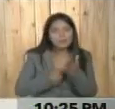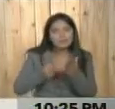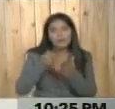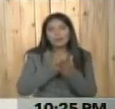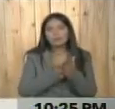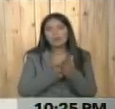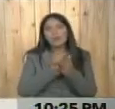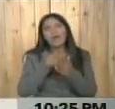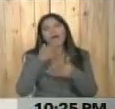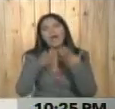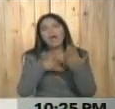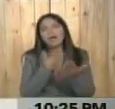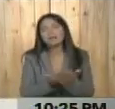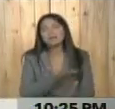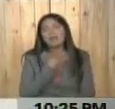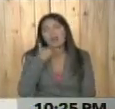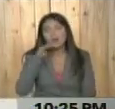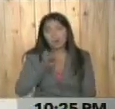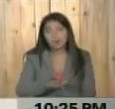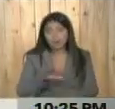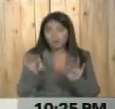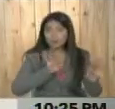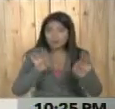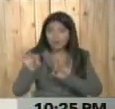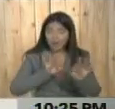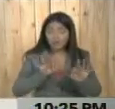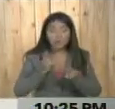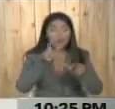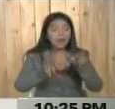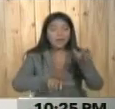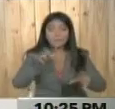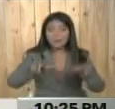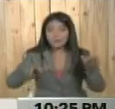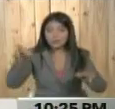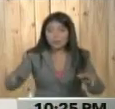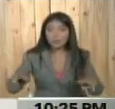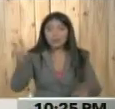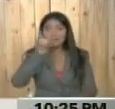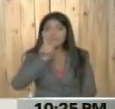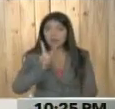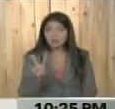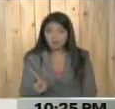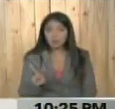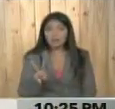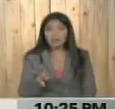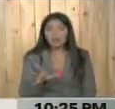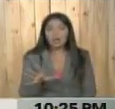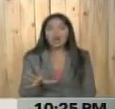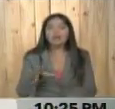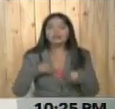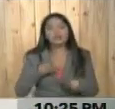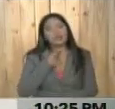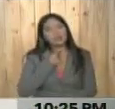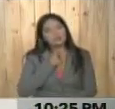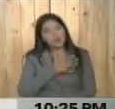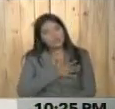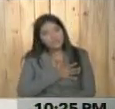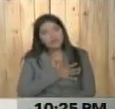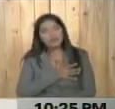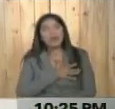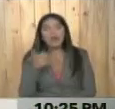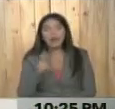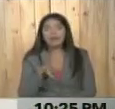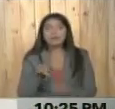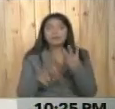su muerte. Y es una obra que el público venezolano lo ha cogido con muchísimo cariño. Hemos tenido